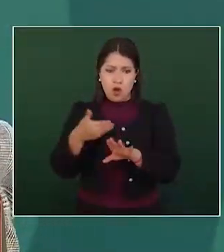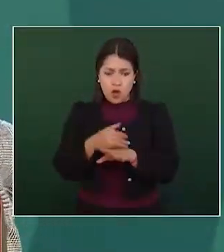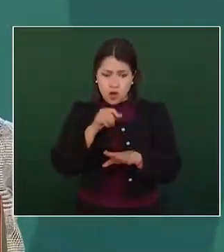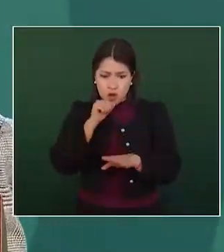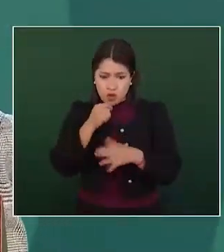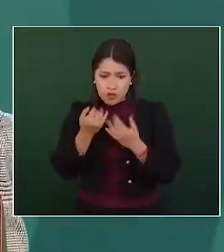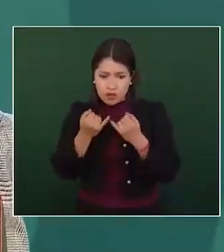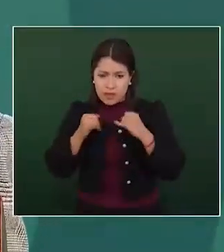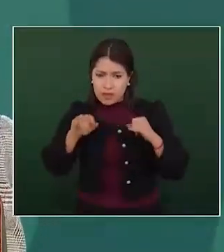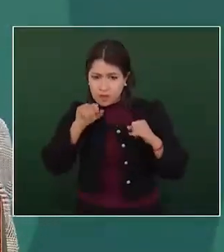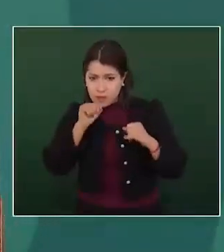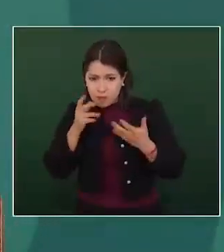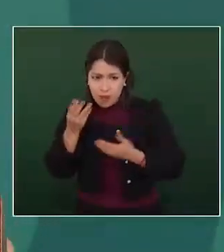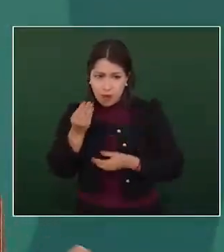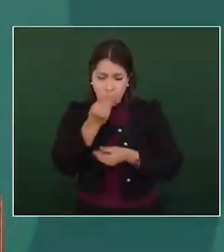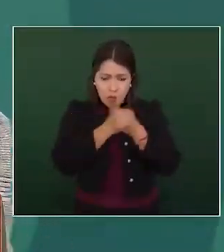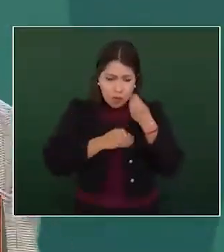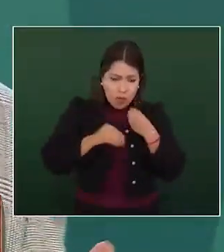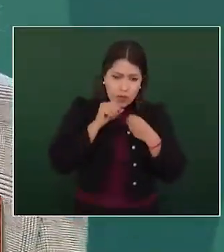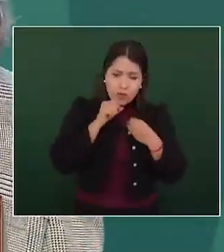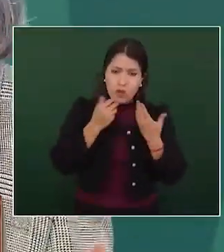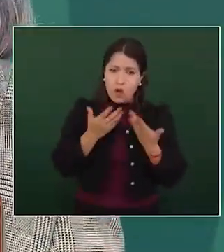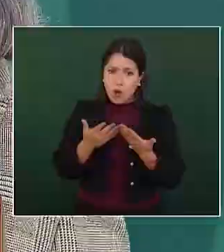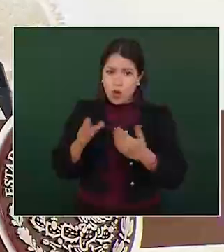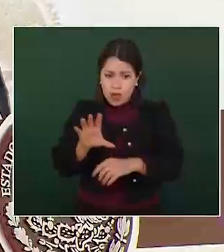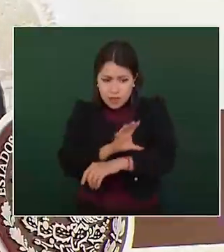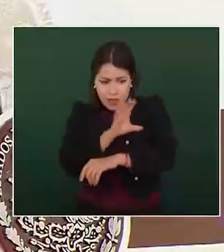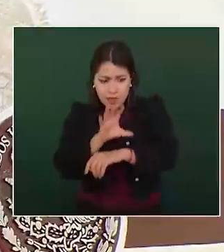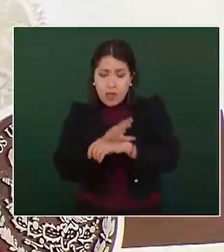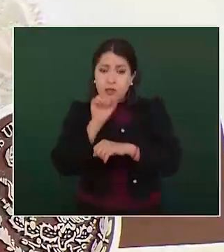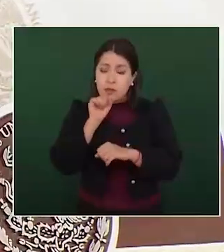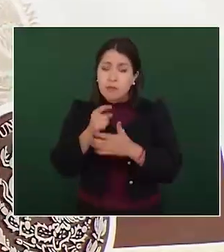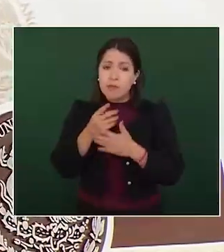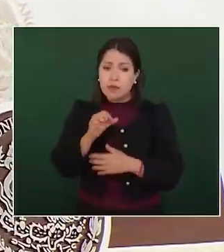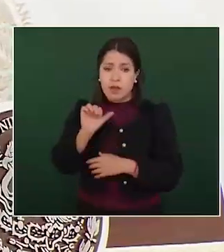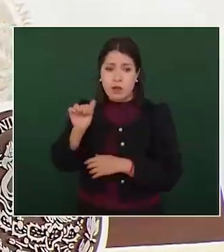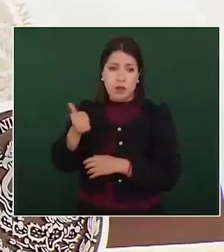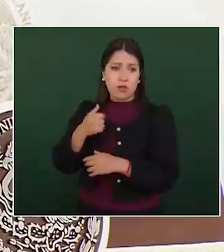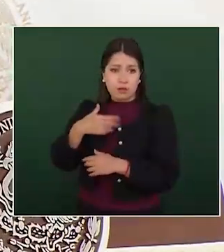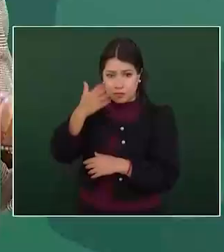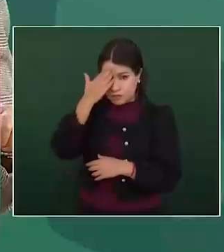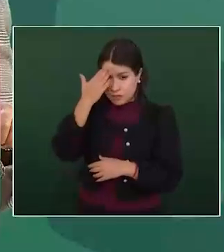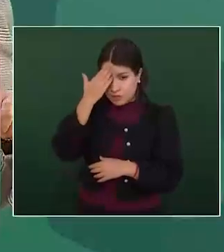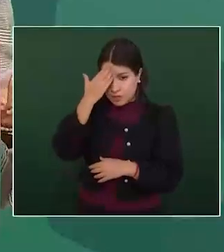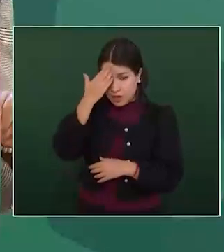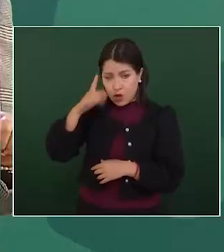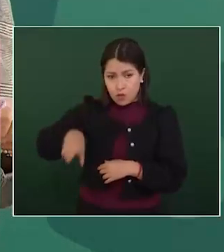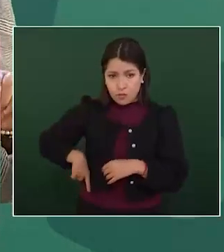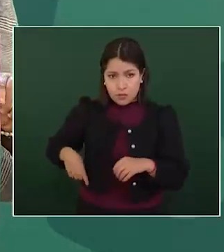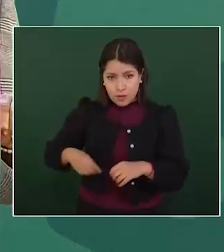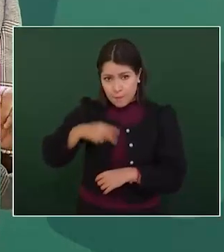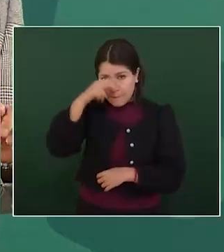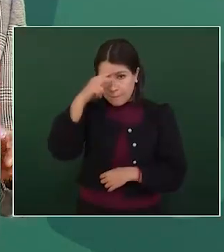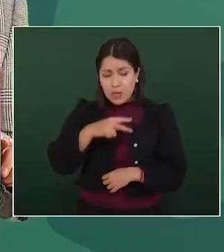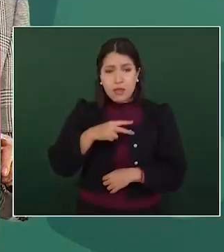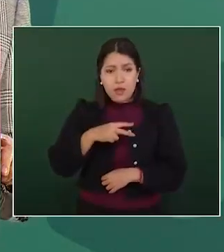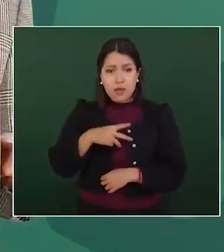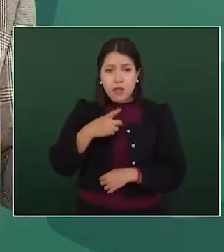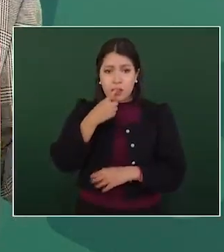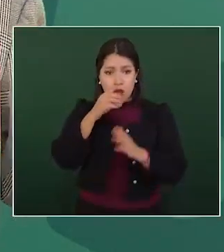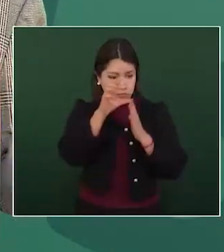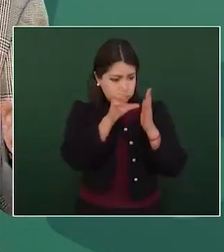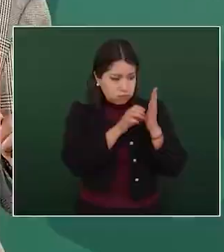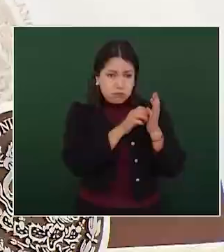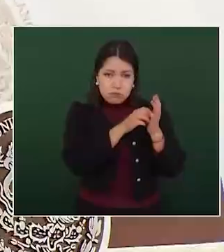la soberanía alimentaria, en contra de la rectoría del Estado mexicano, que establece nuestra